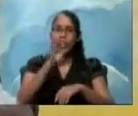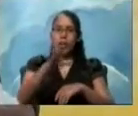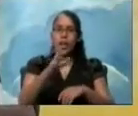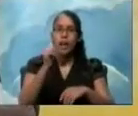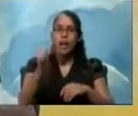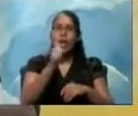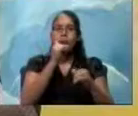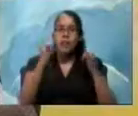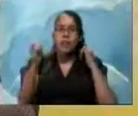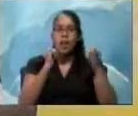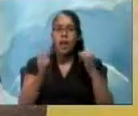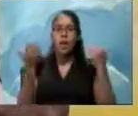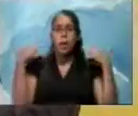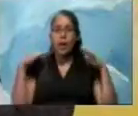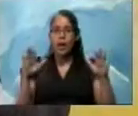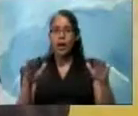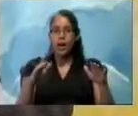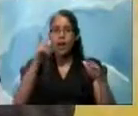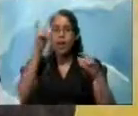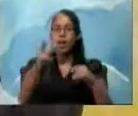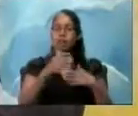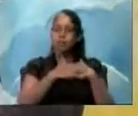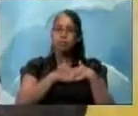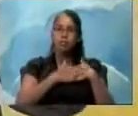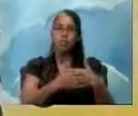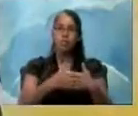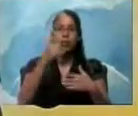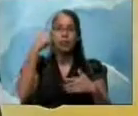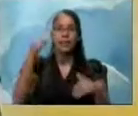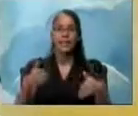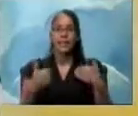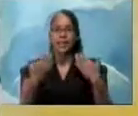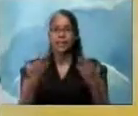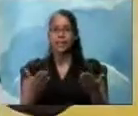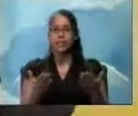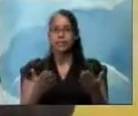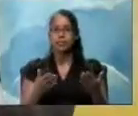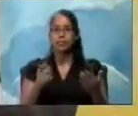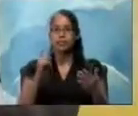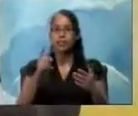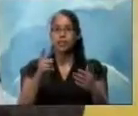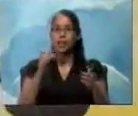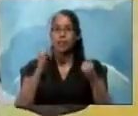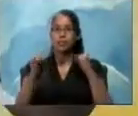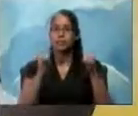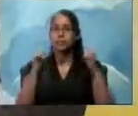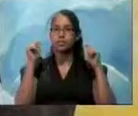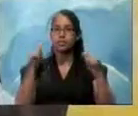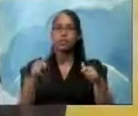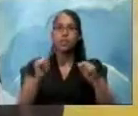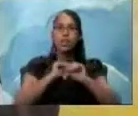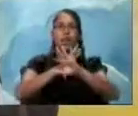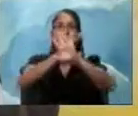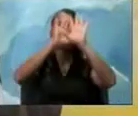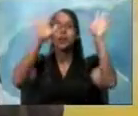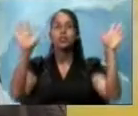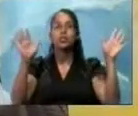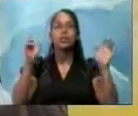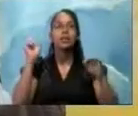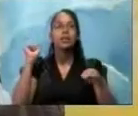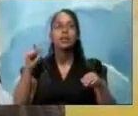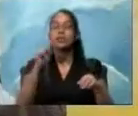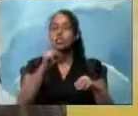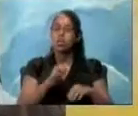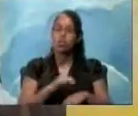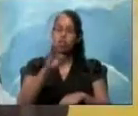fiesta? Pareciese ser que daban un beneficio para darle a la fiesta esplendor. O sea que si no